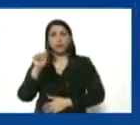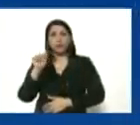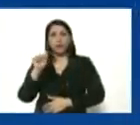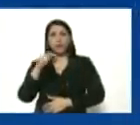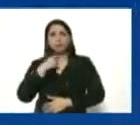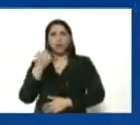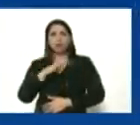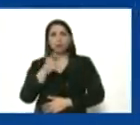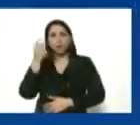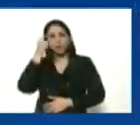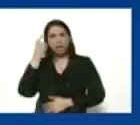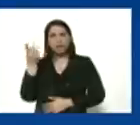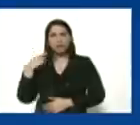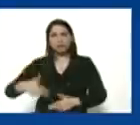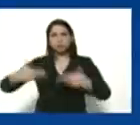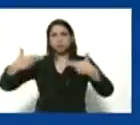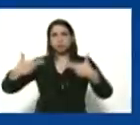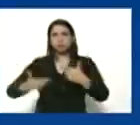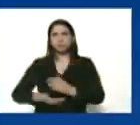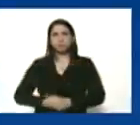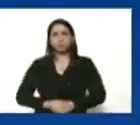ayer.